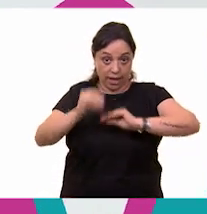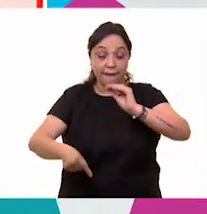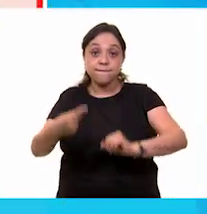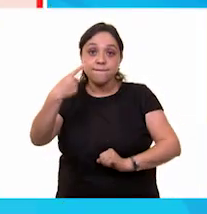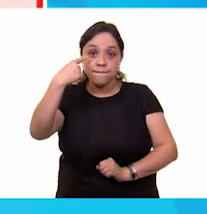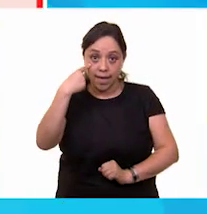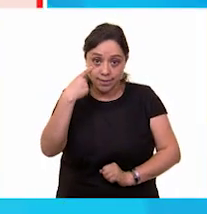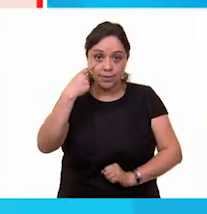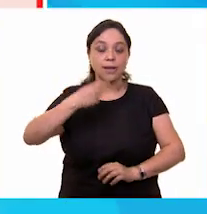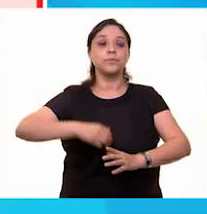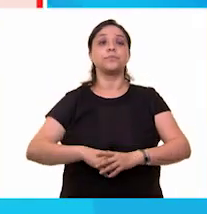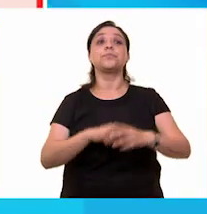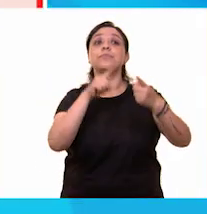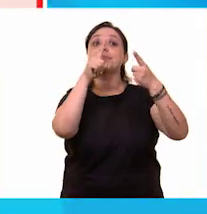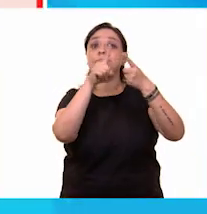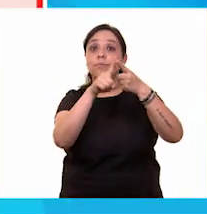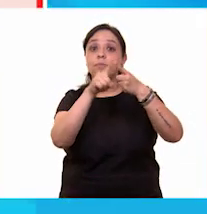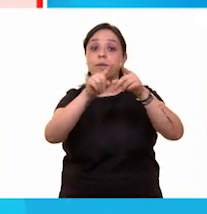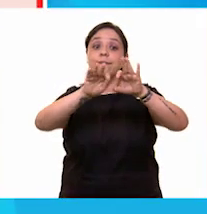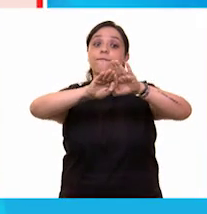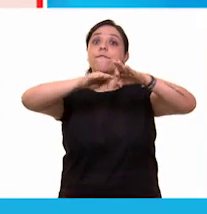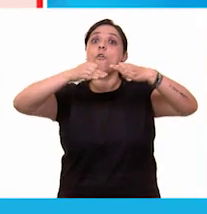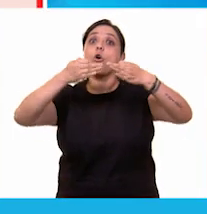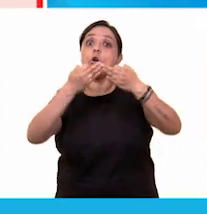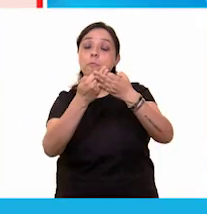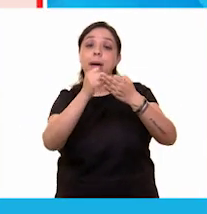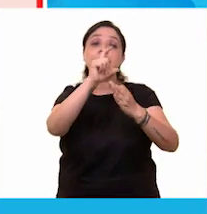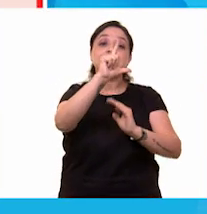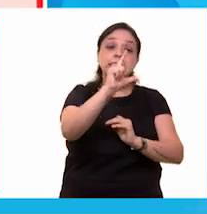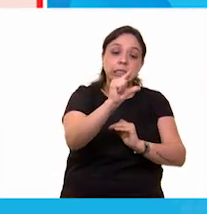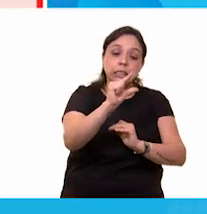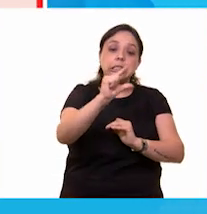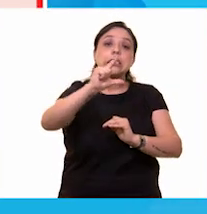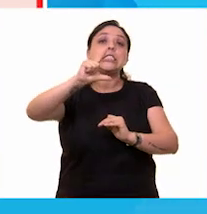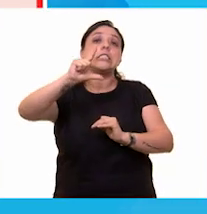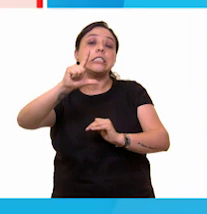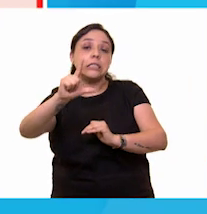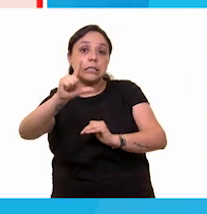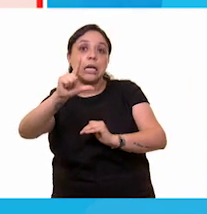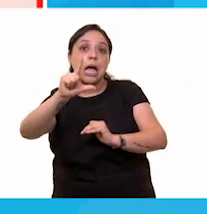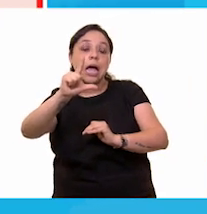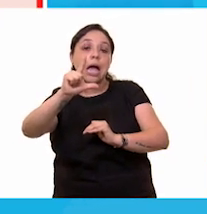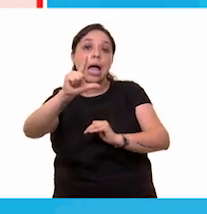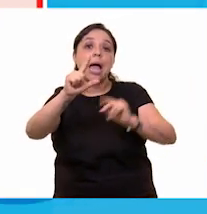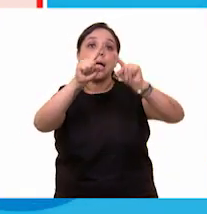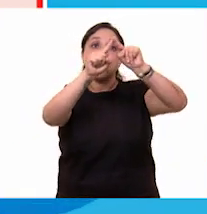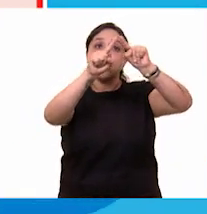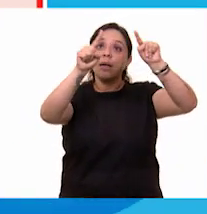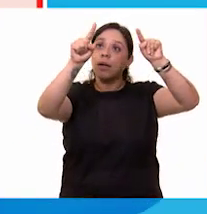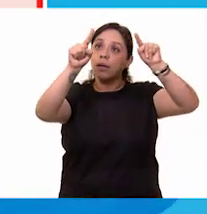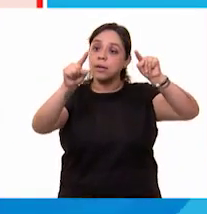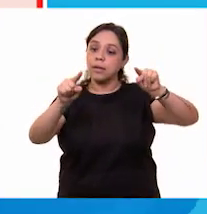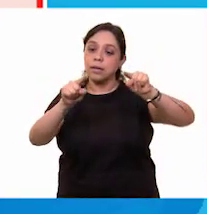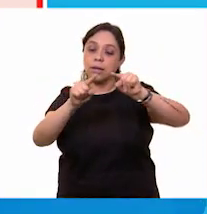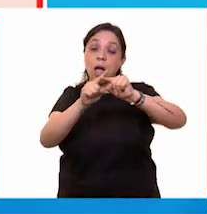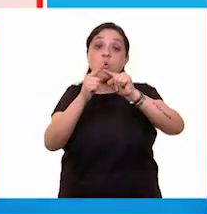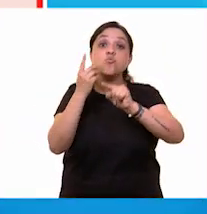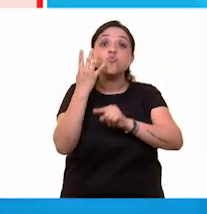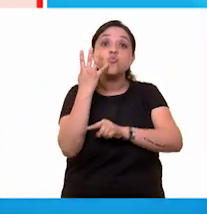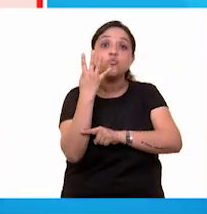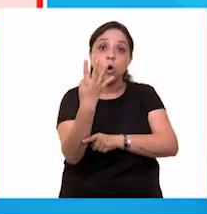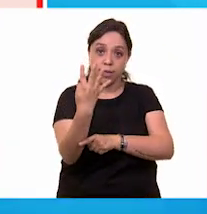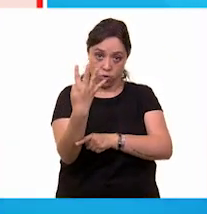pide figuras grandes y pequeñas de cuatro lados. Figuras grandes